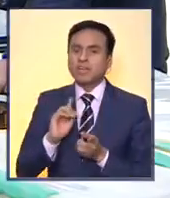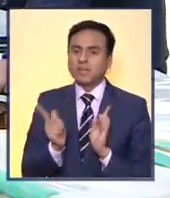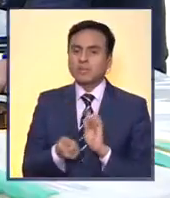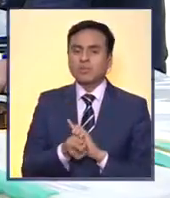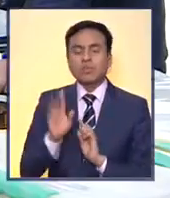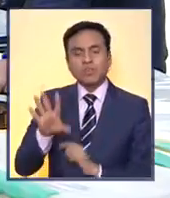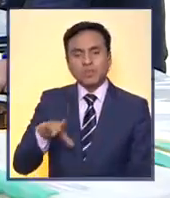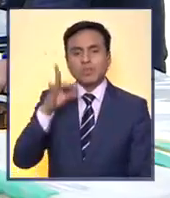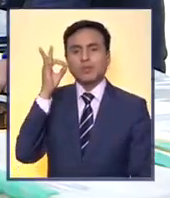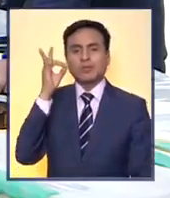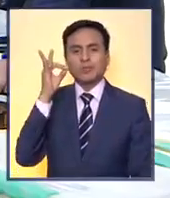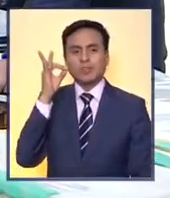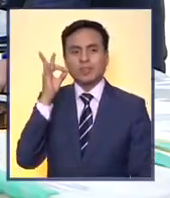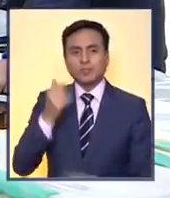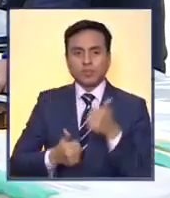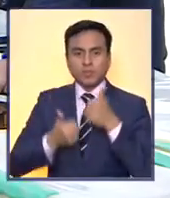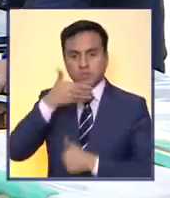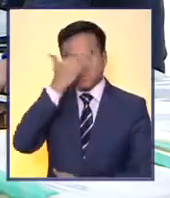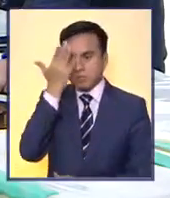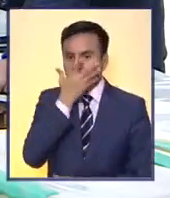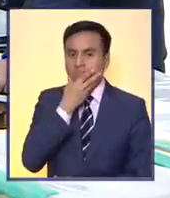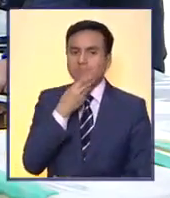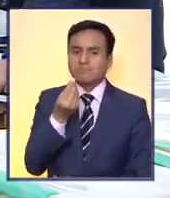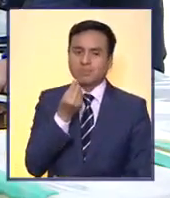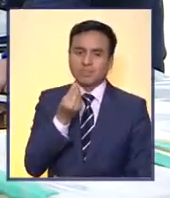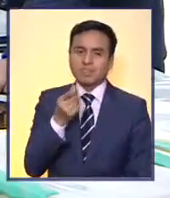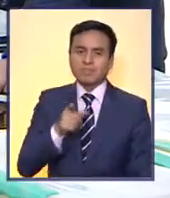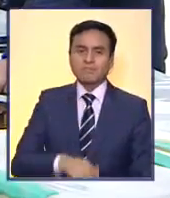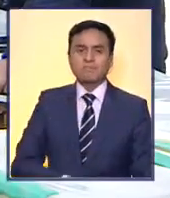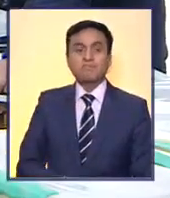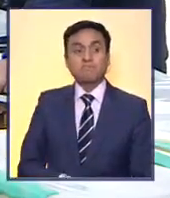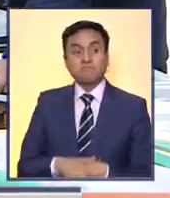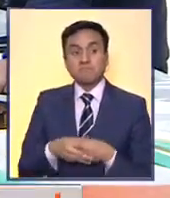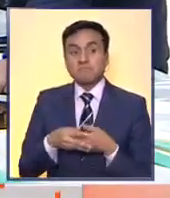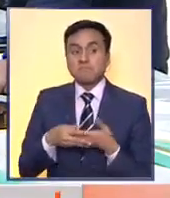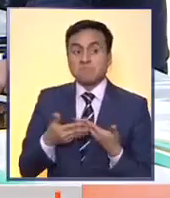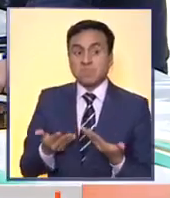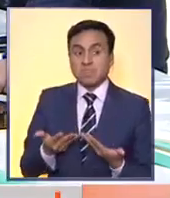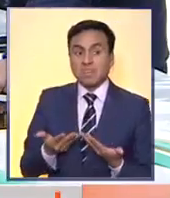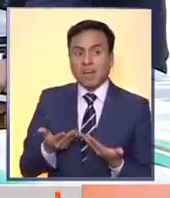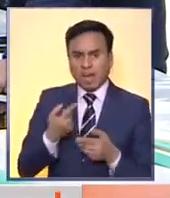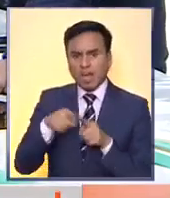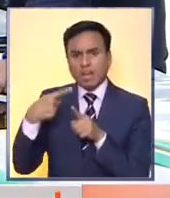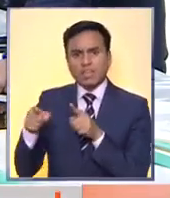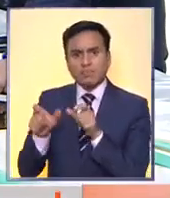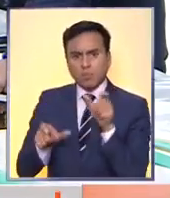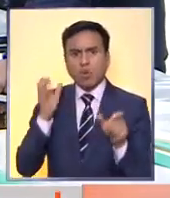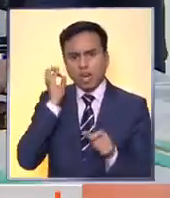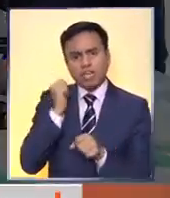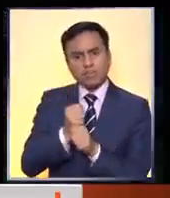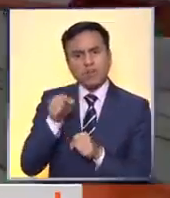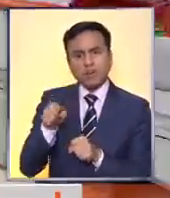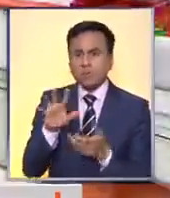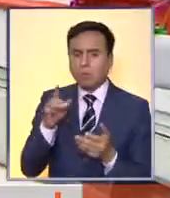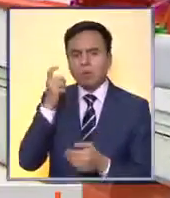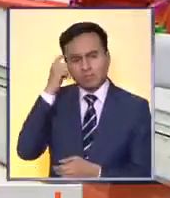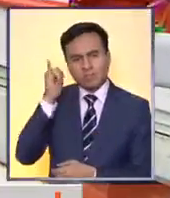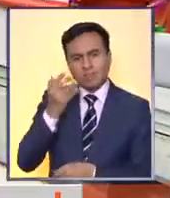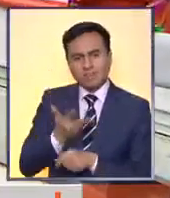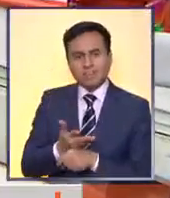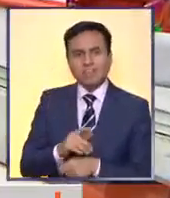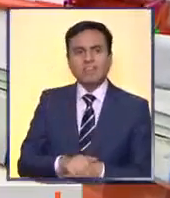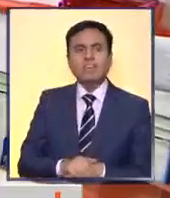una profesión muy linda, muy bonita, y no hay hartas mujeres en este rubro, aunque no parezca. Y